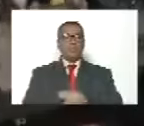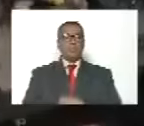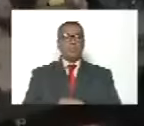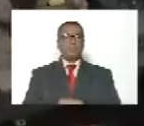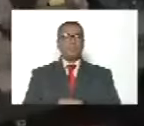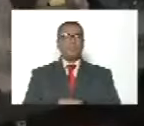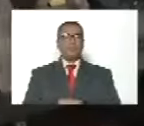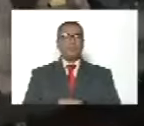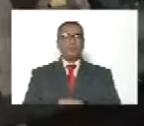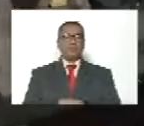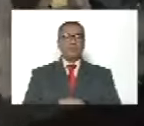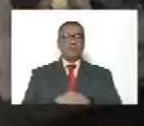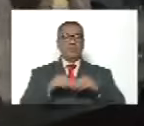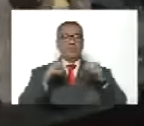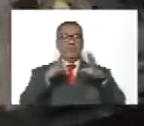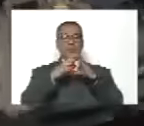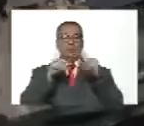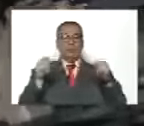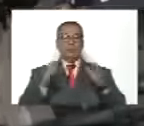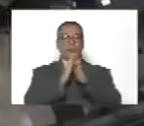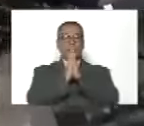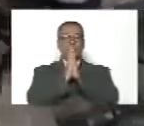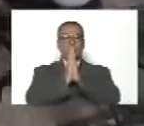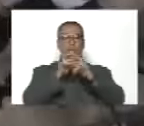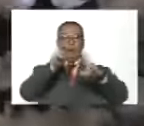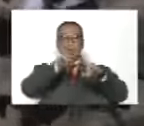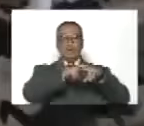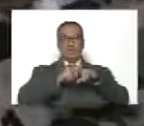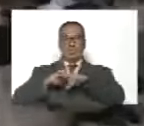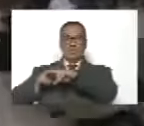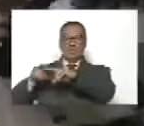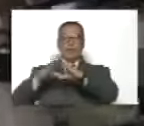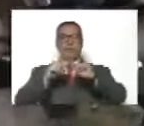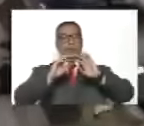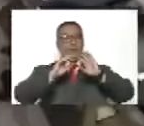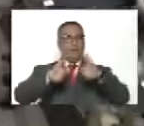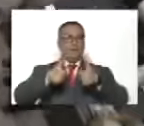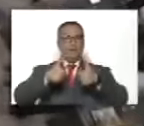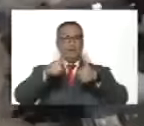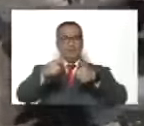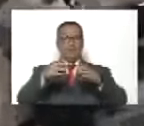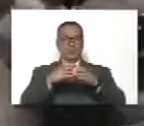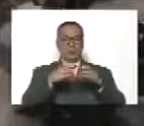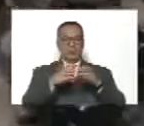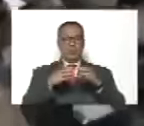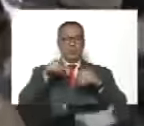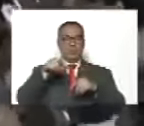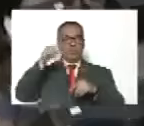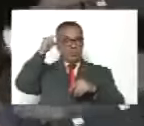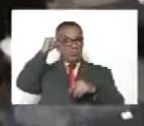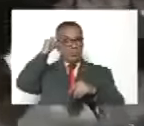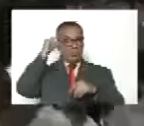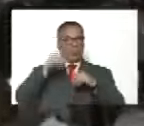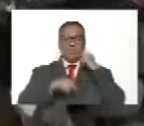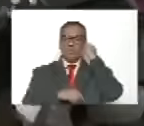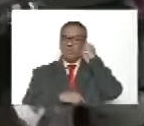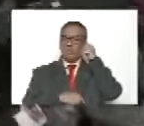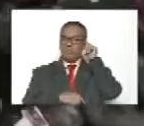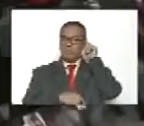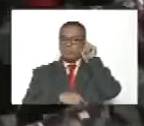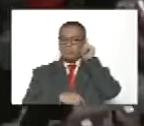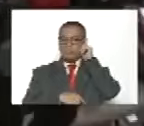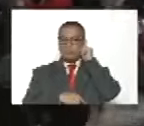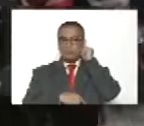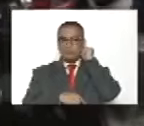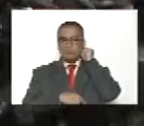Venezuela. Sírvanse, por favor, ocupar sus curules para dar inicio a la sesión ordinaria del día de hoy.